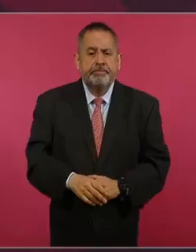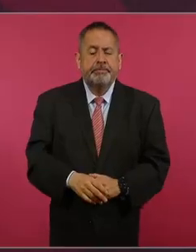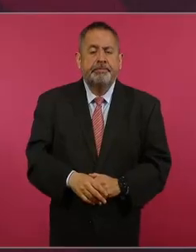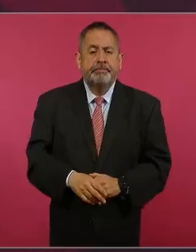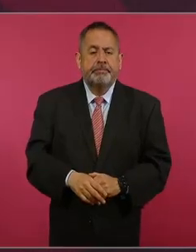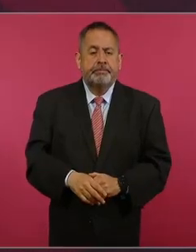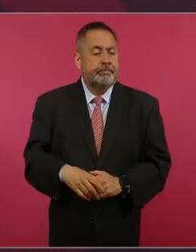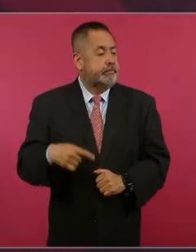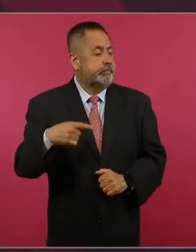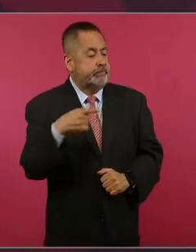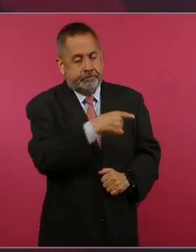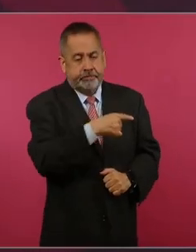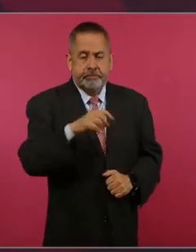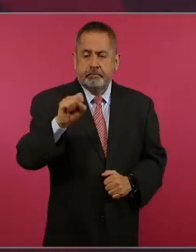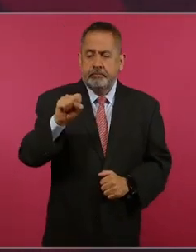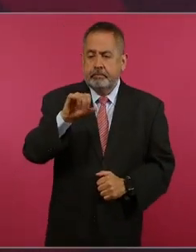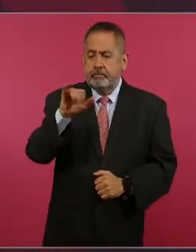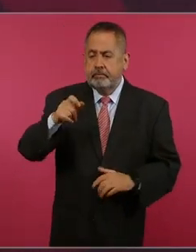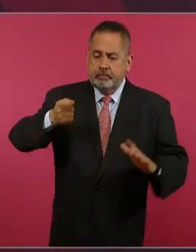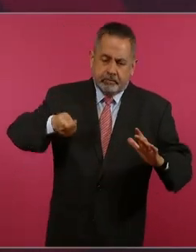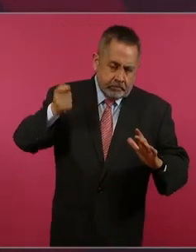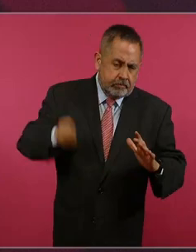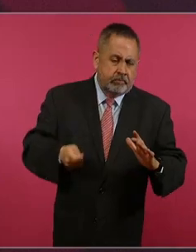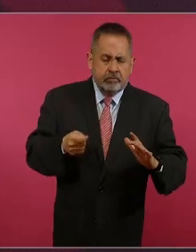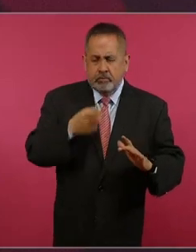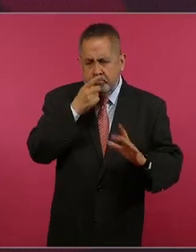Ya resolvieron de que